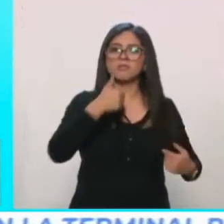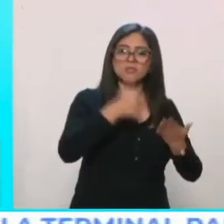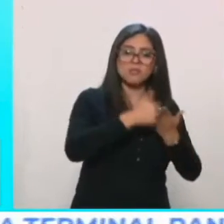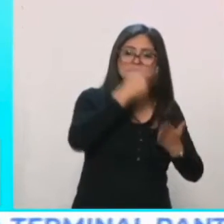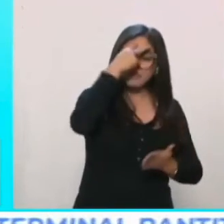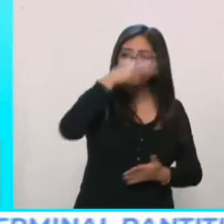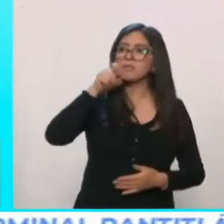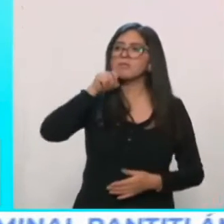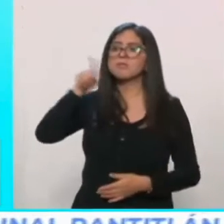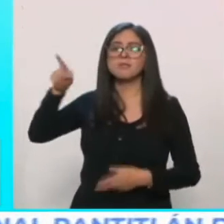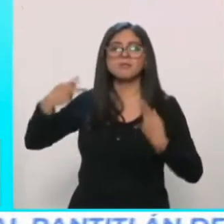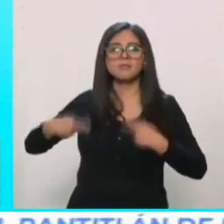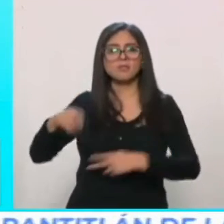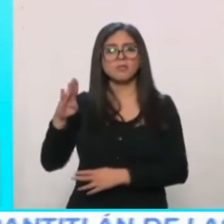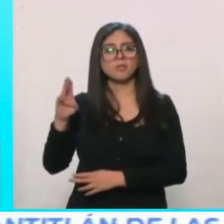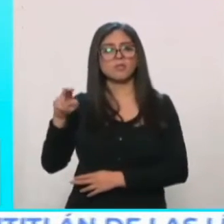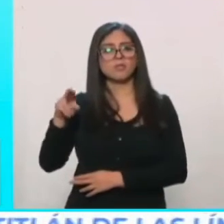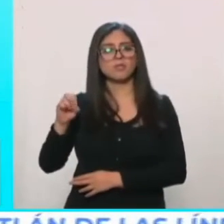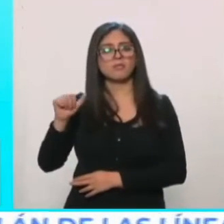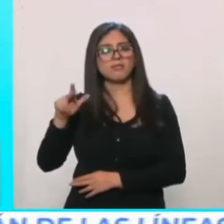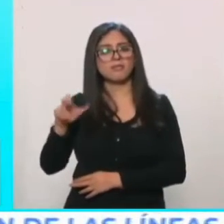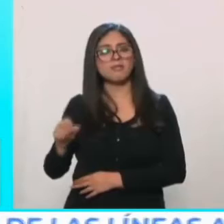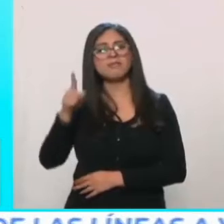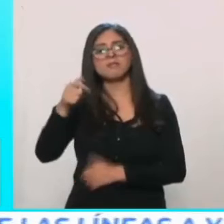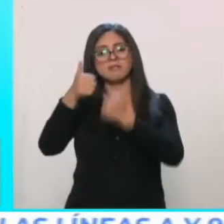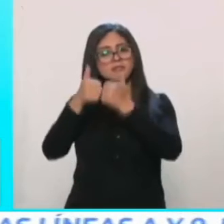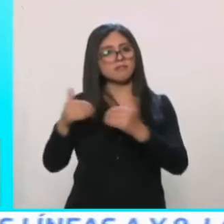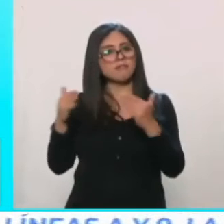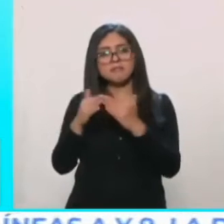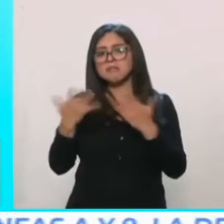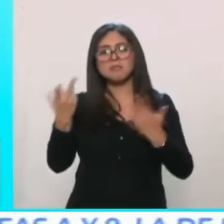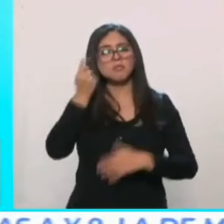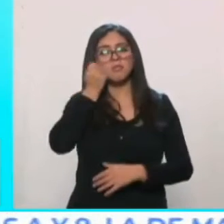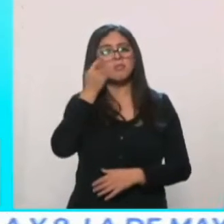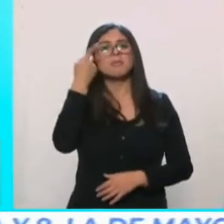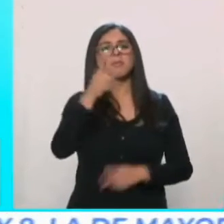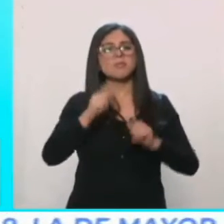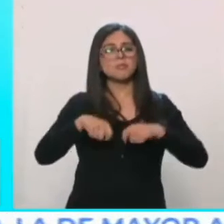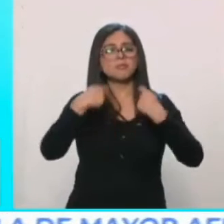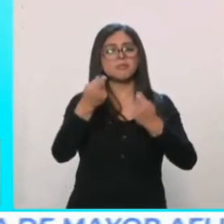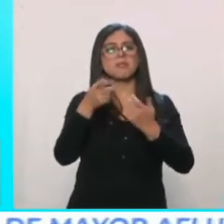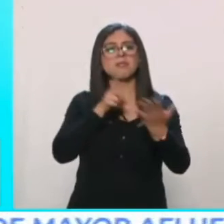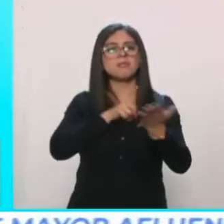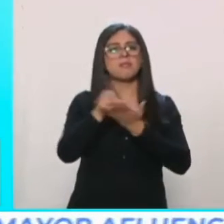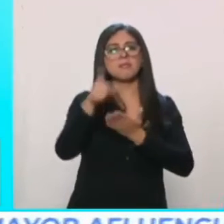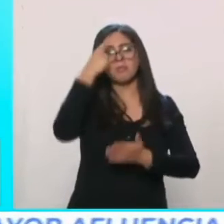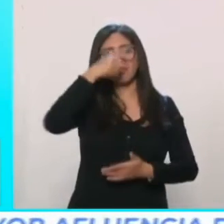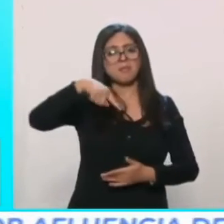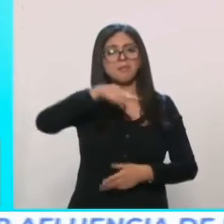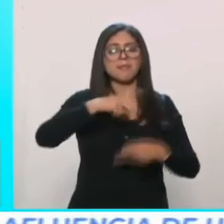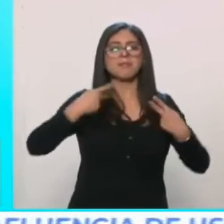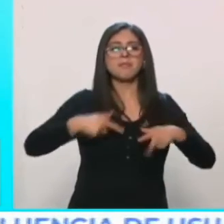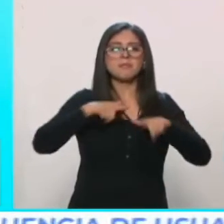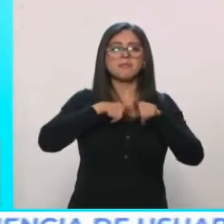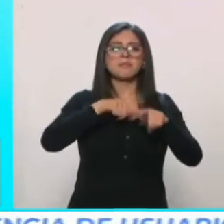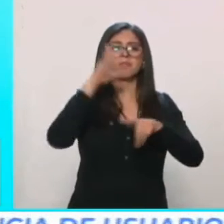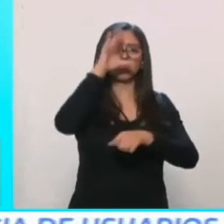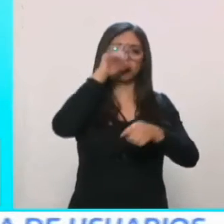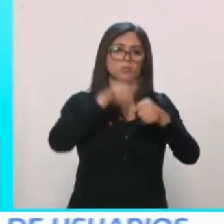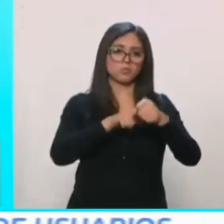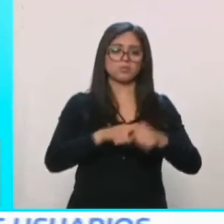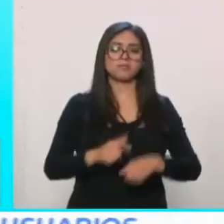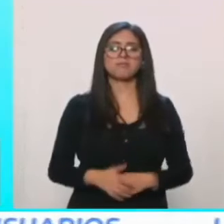pese al confinamiento, pues debe de seguir garantizándose este derecho, el del acceso a la cultura. Definitivamente, y ese es uno de